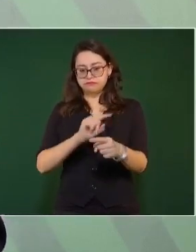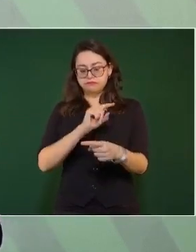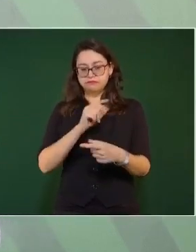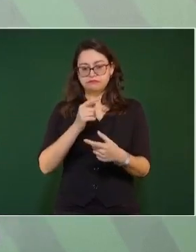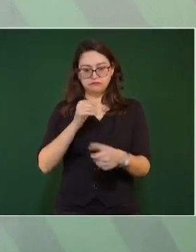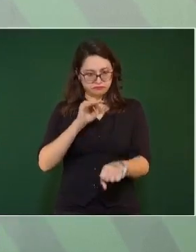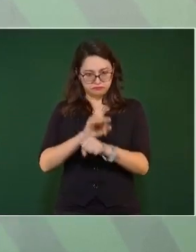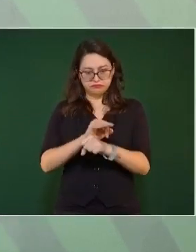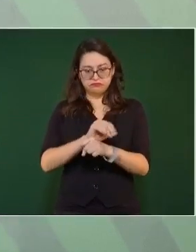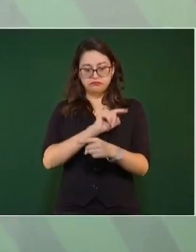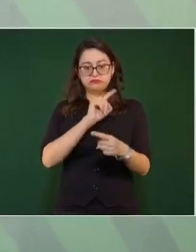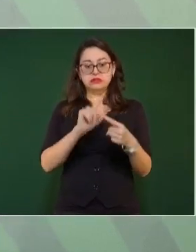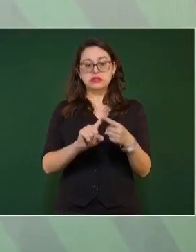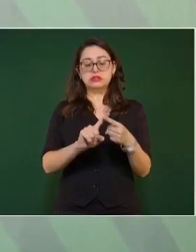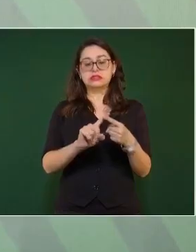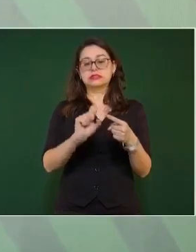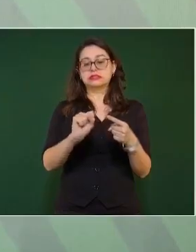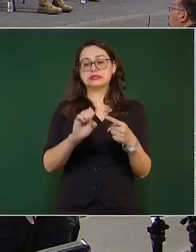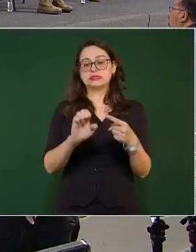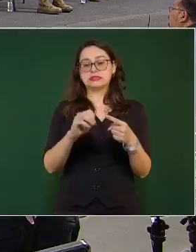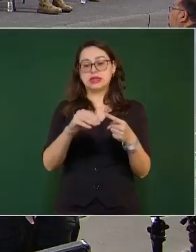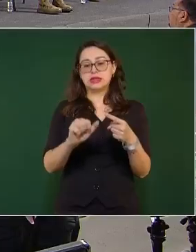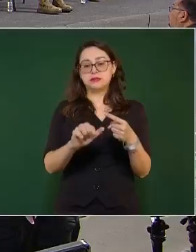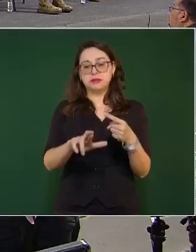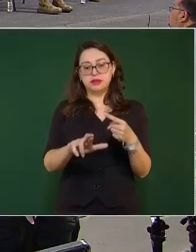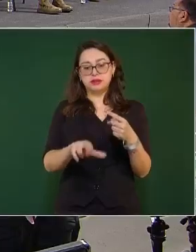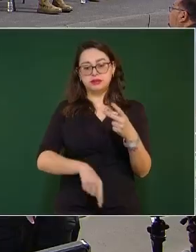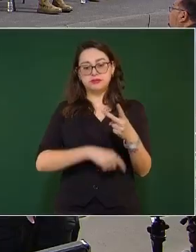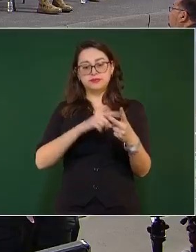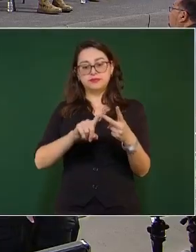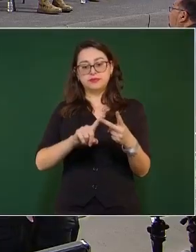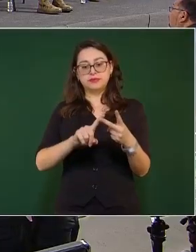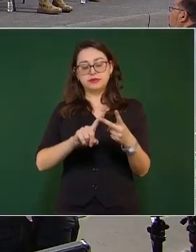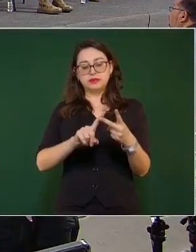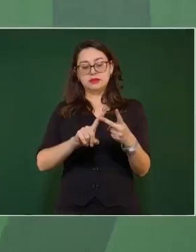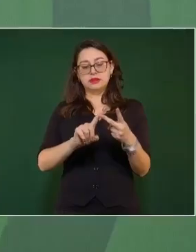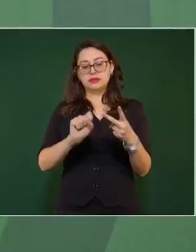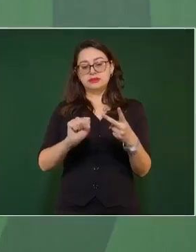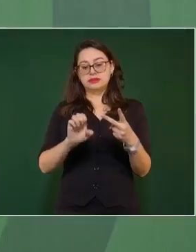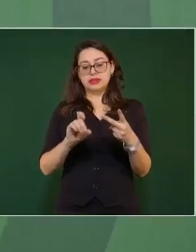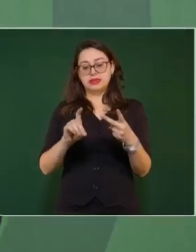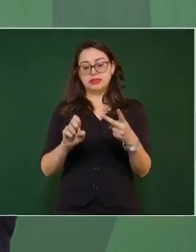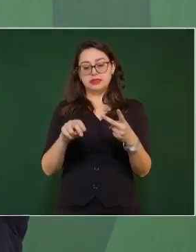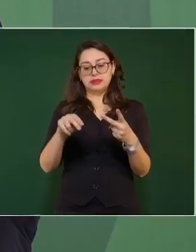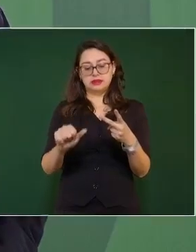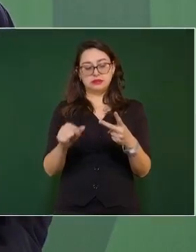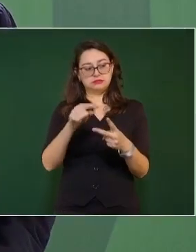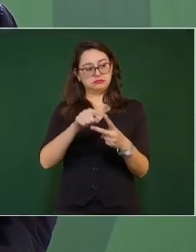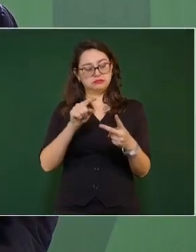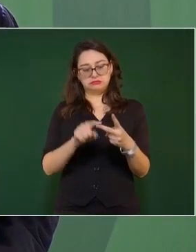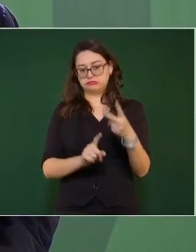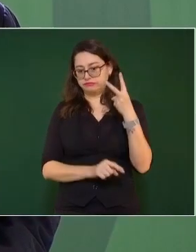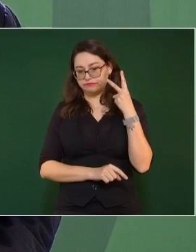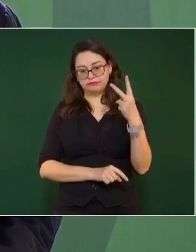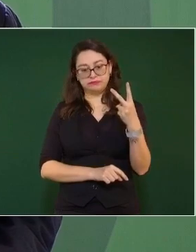mexicano, la Secretaría de Marina y la Secretaría de la Defensa Nacional.